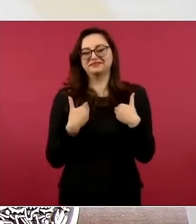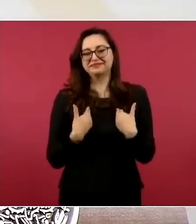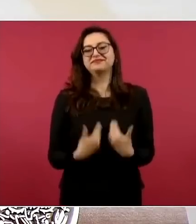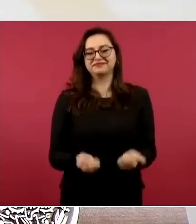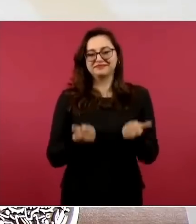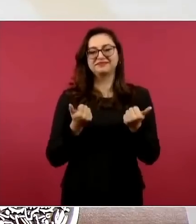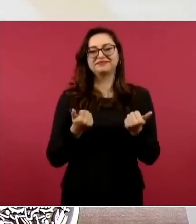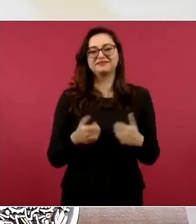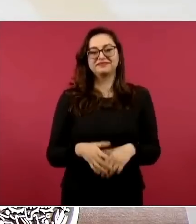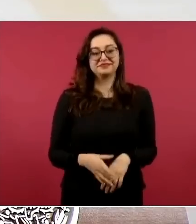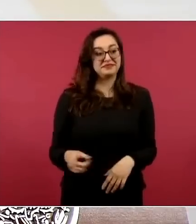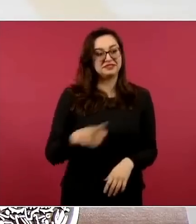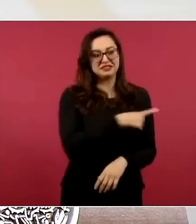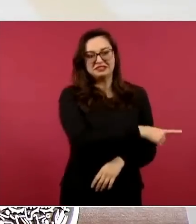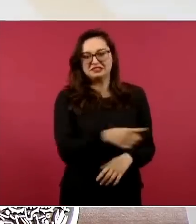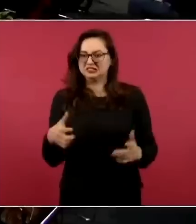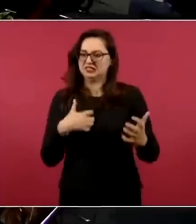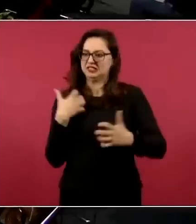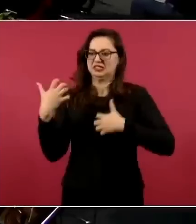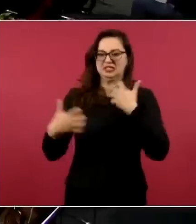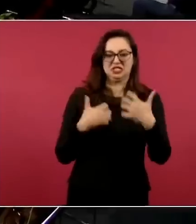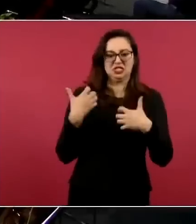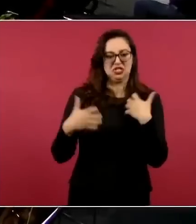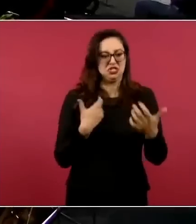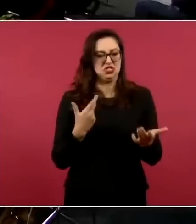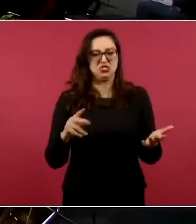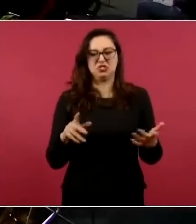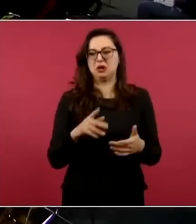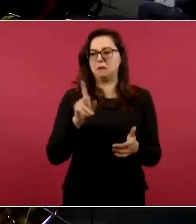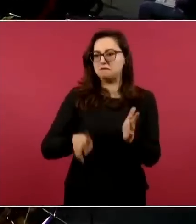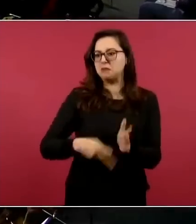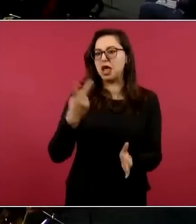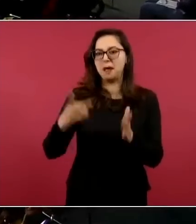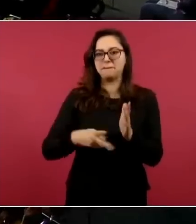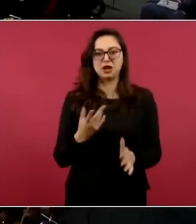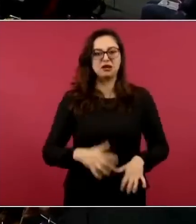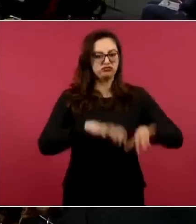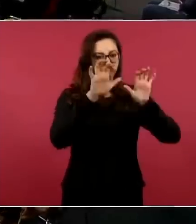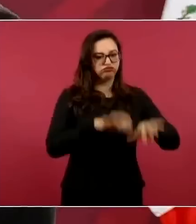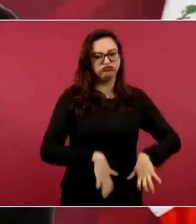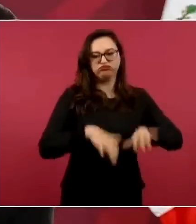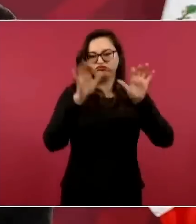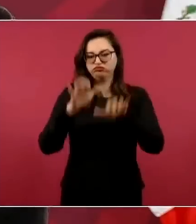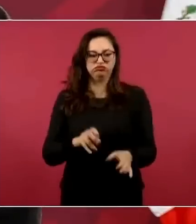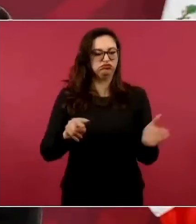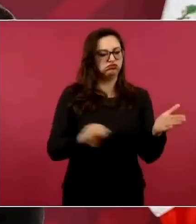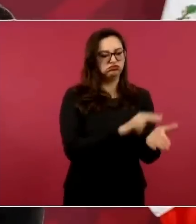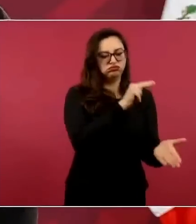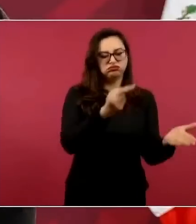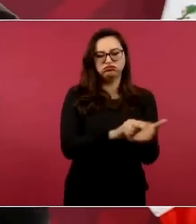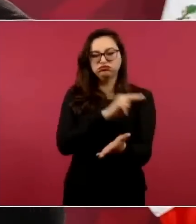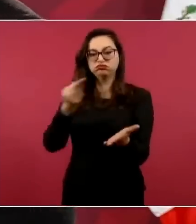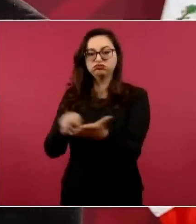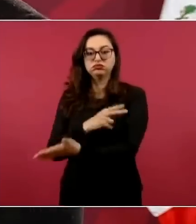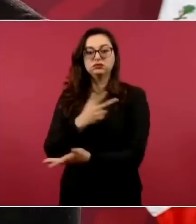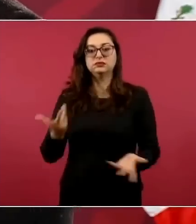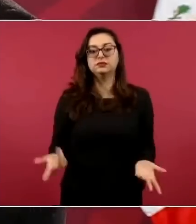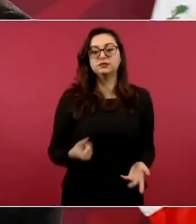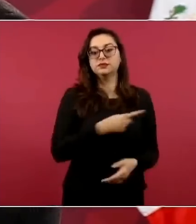los abajo firmantes, puro periodista del régimen,